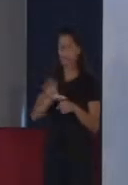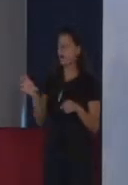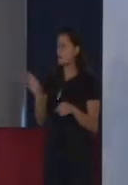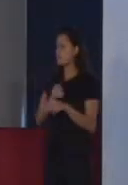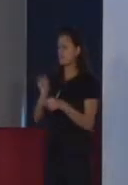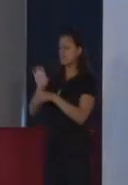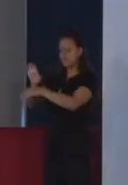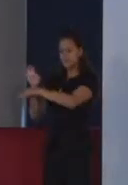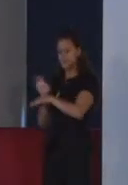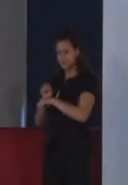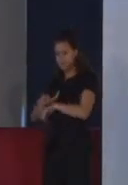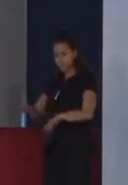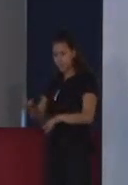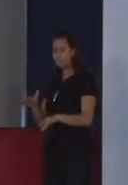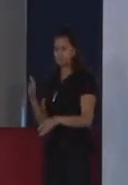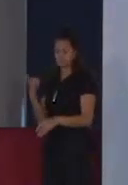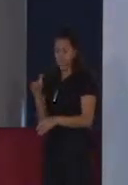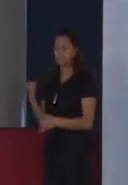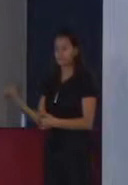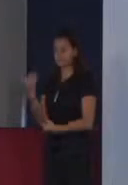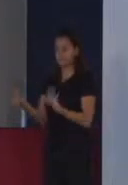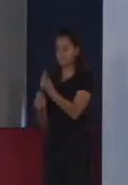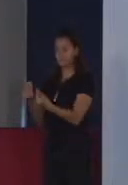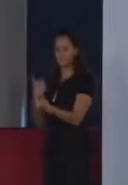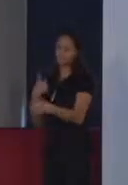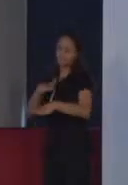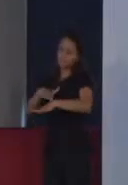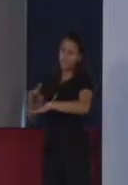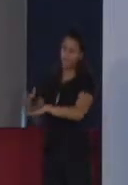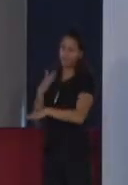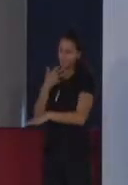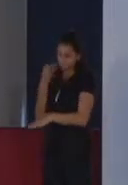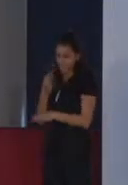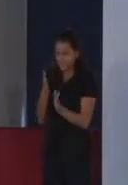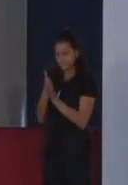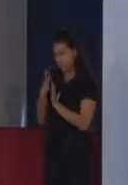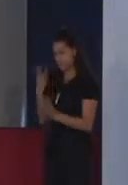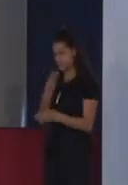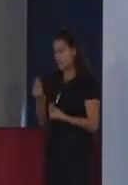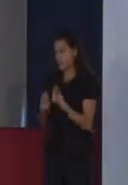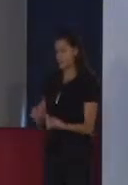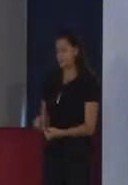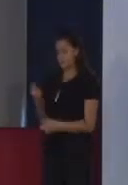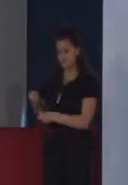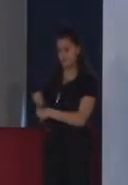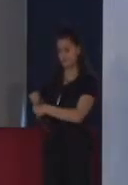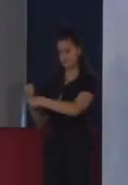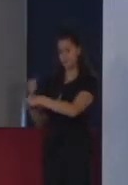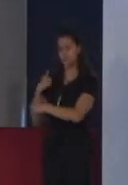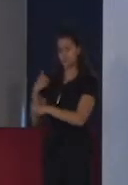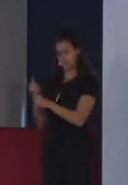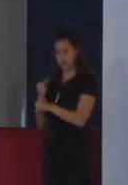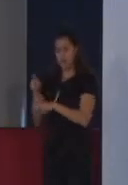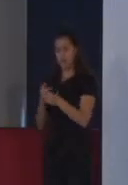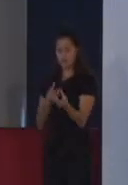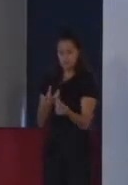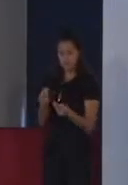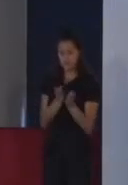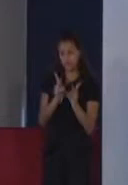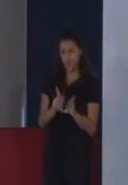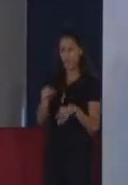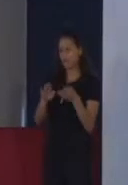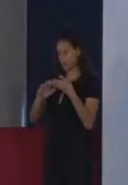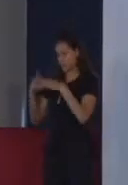entidades públicas se está dando. Y yo les pido, de verdad que lo estamos haciendo, y yo he trabajado con algunos grupos, tanto de estudiantes como